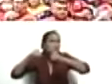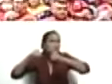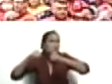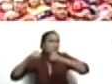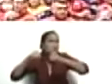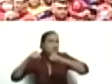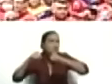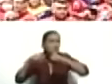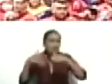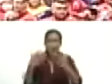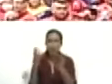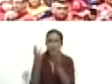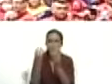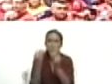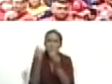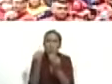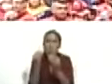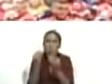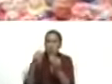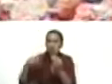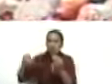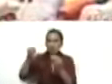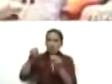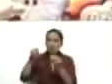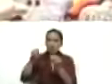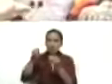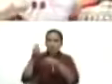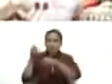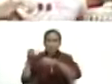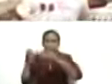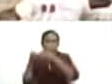¿Cuántas emboscadas se nos han montado?